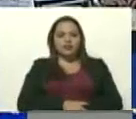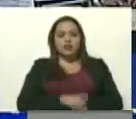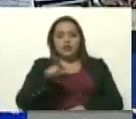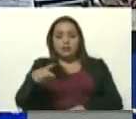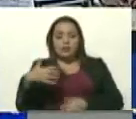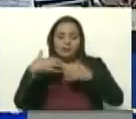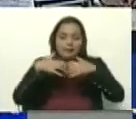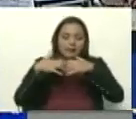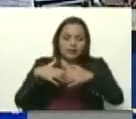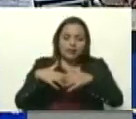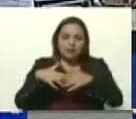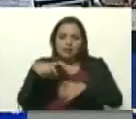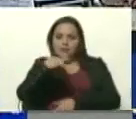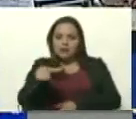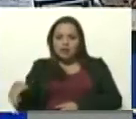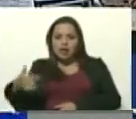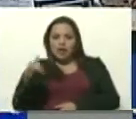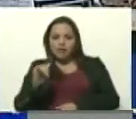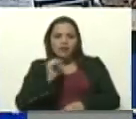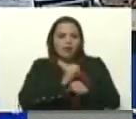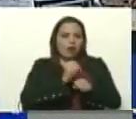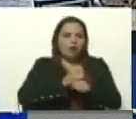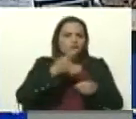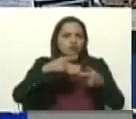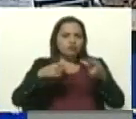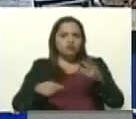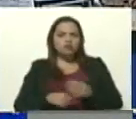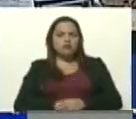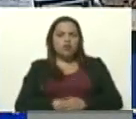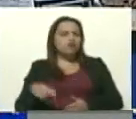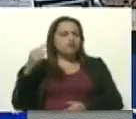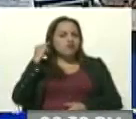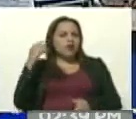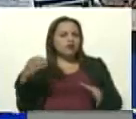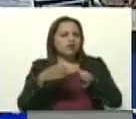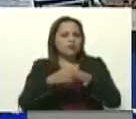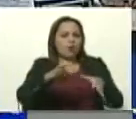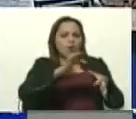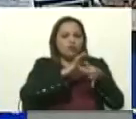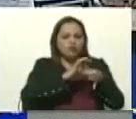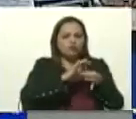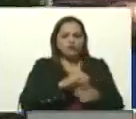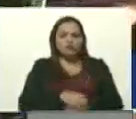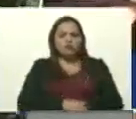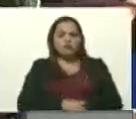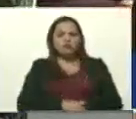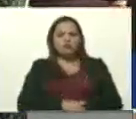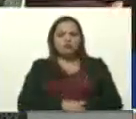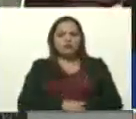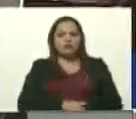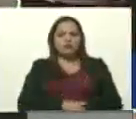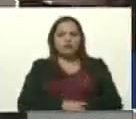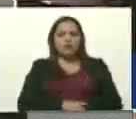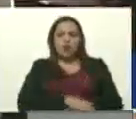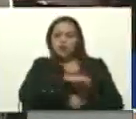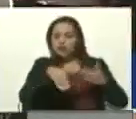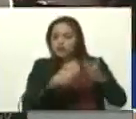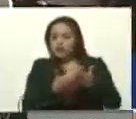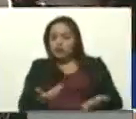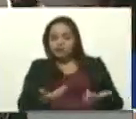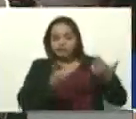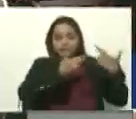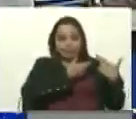y trabajadores. También está Marcela Máspero, de Únete, bienvenida. Y está, bueno, todas las